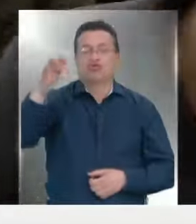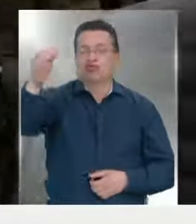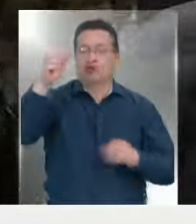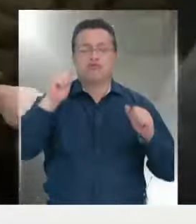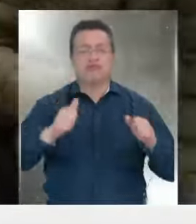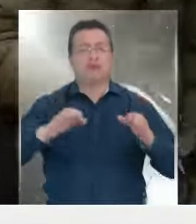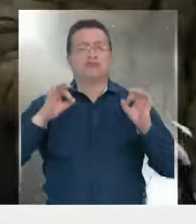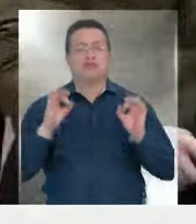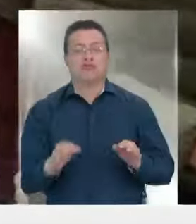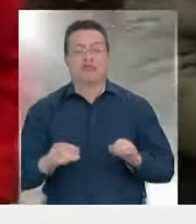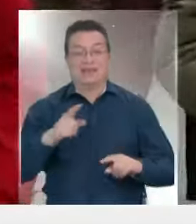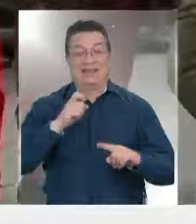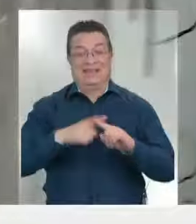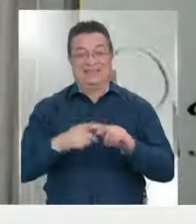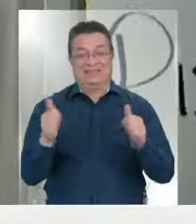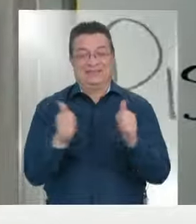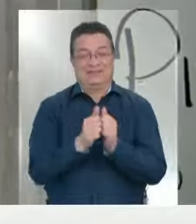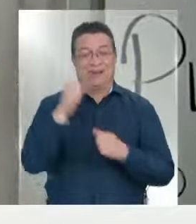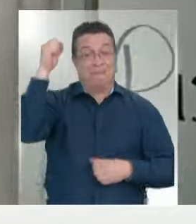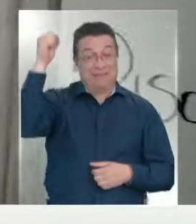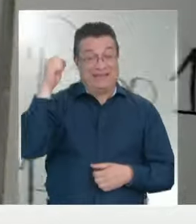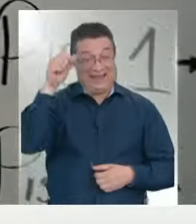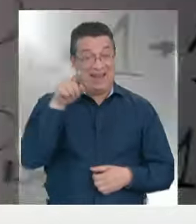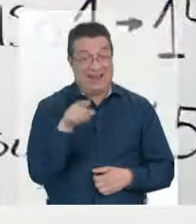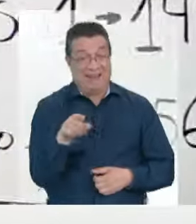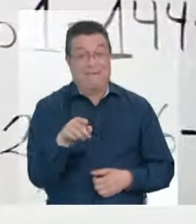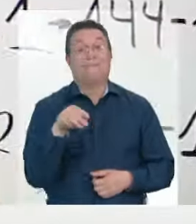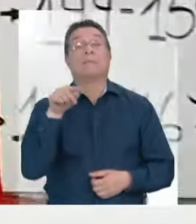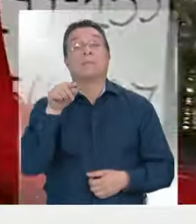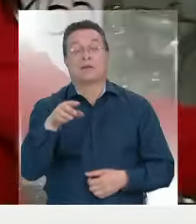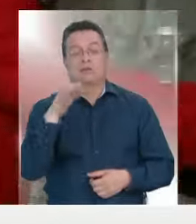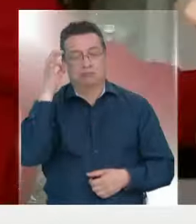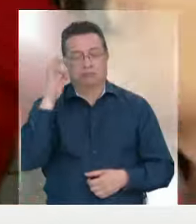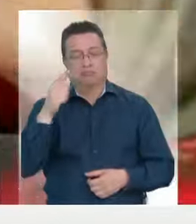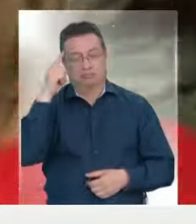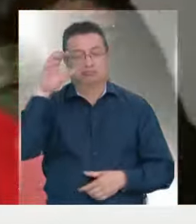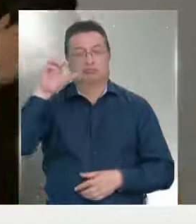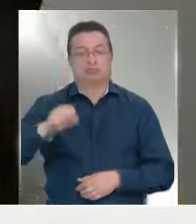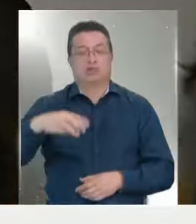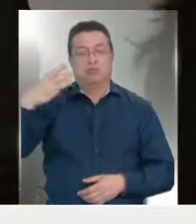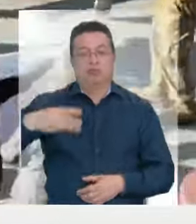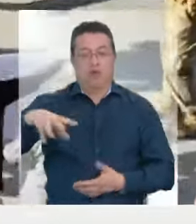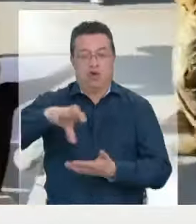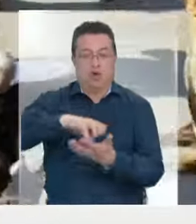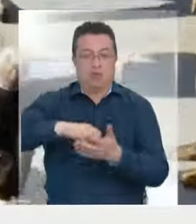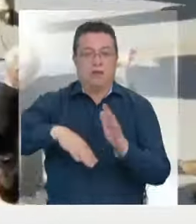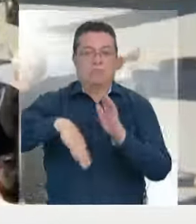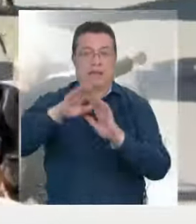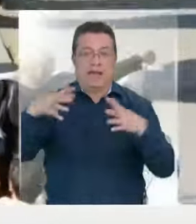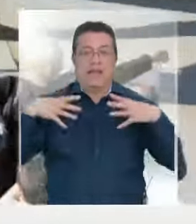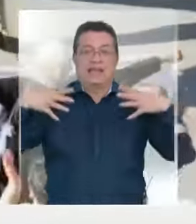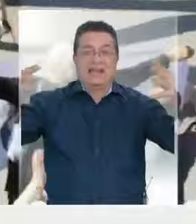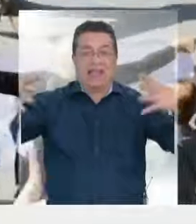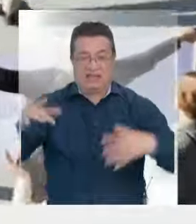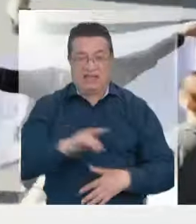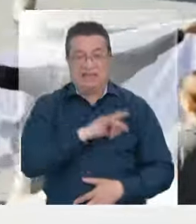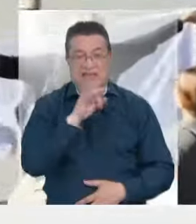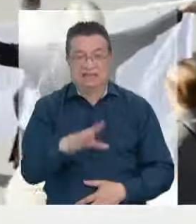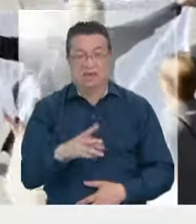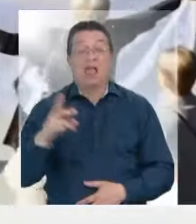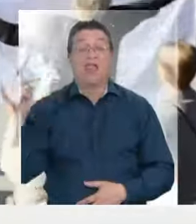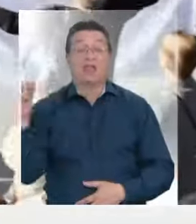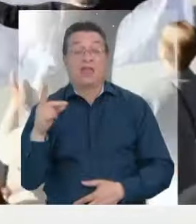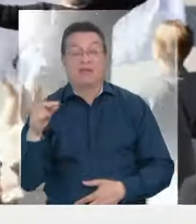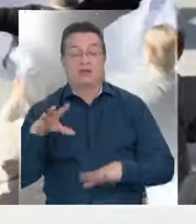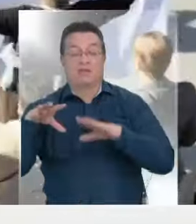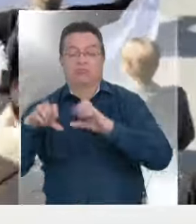La exministra del gobierno de Sebastián Piñera estaba decidida a quedarse en el municipio de una de las comunas más grandes del país, donde la derecha